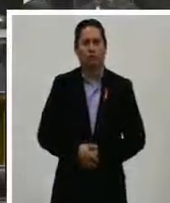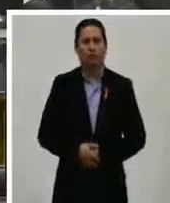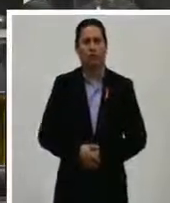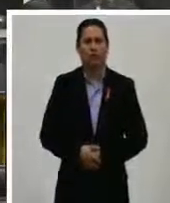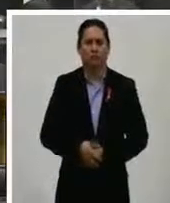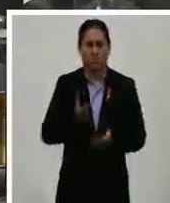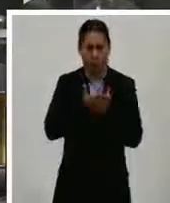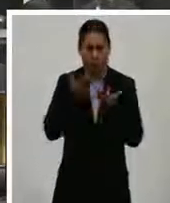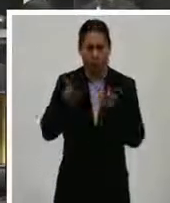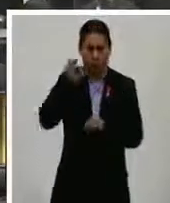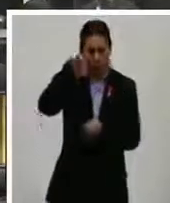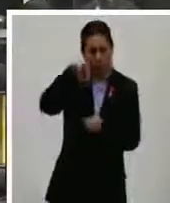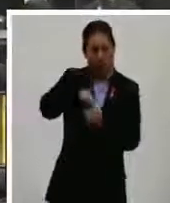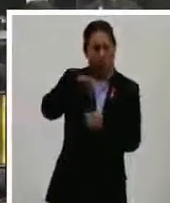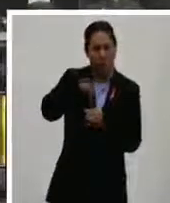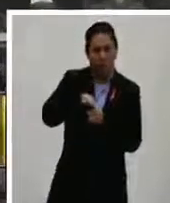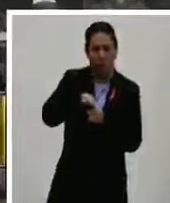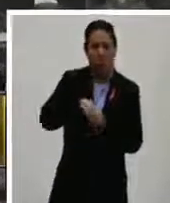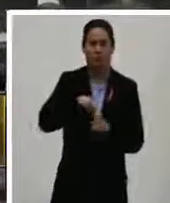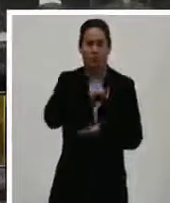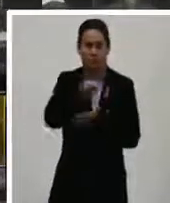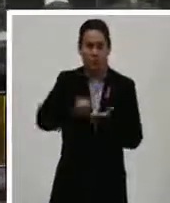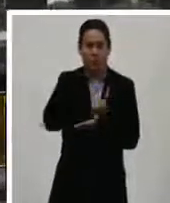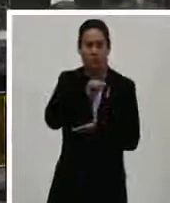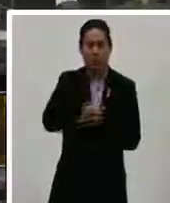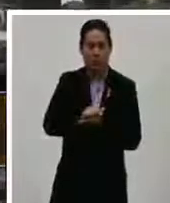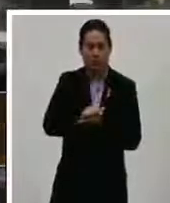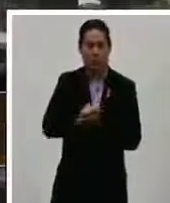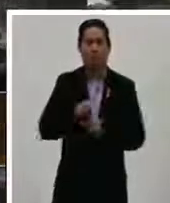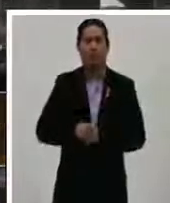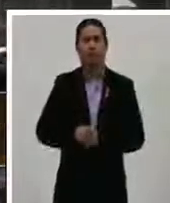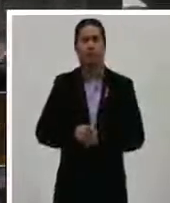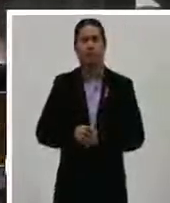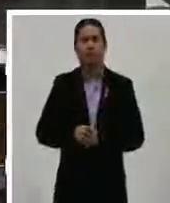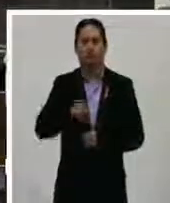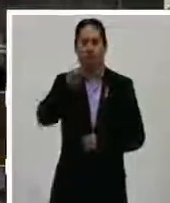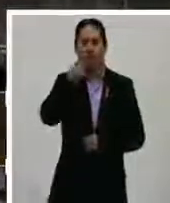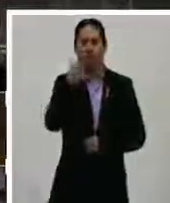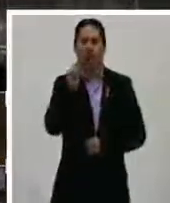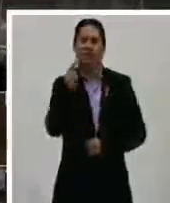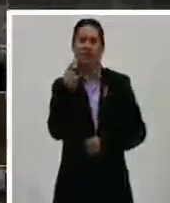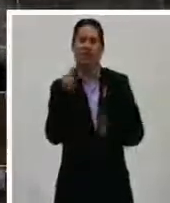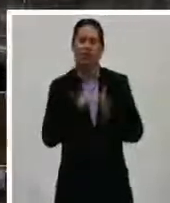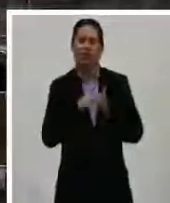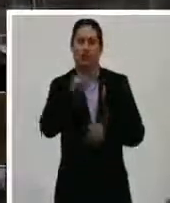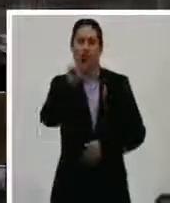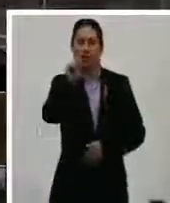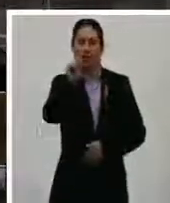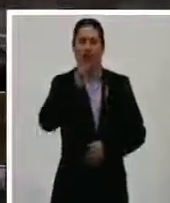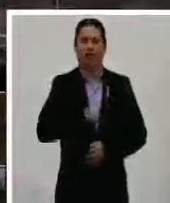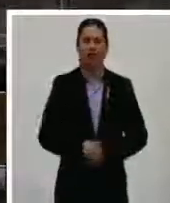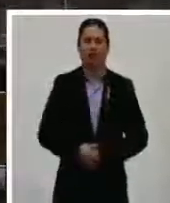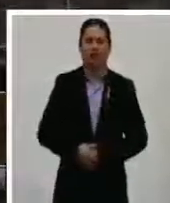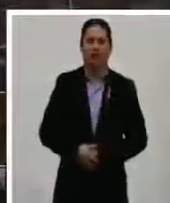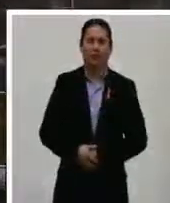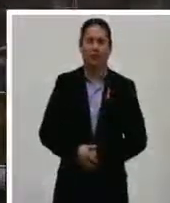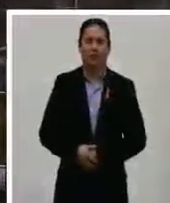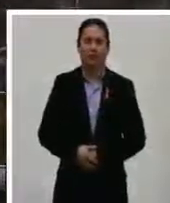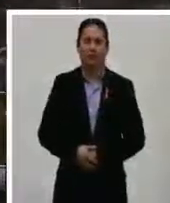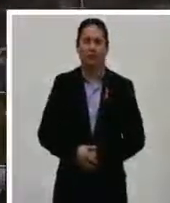someteremos a su aprobación el acta de la sesión celebrada el 26 de noviembre del año del 2020